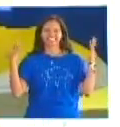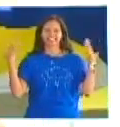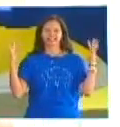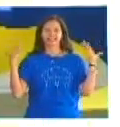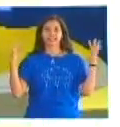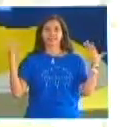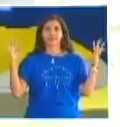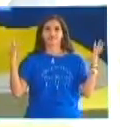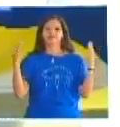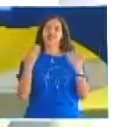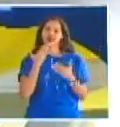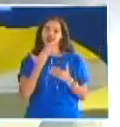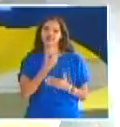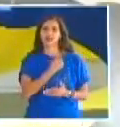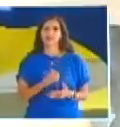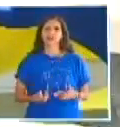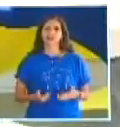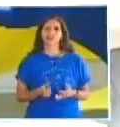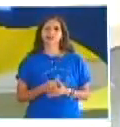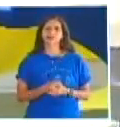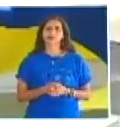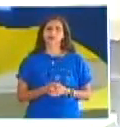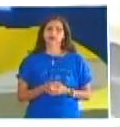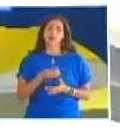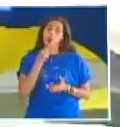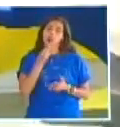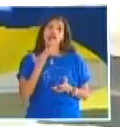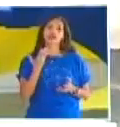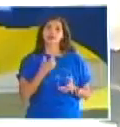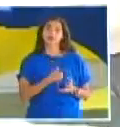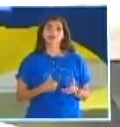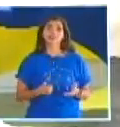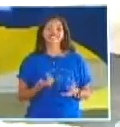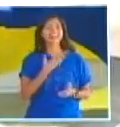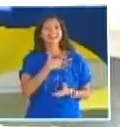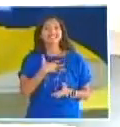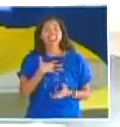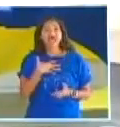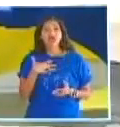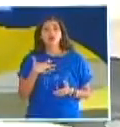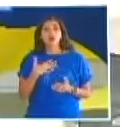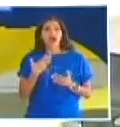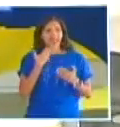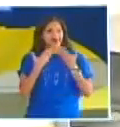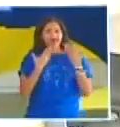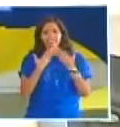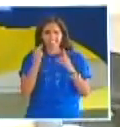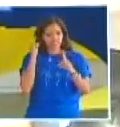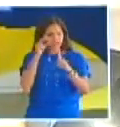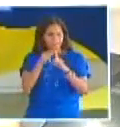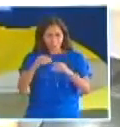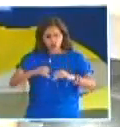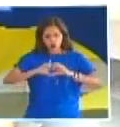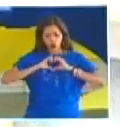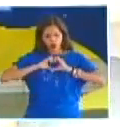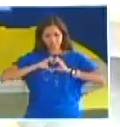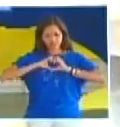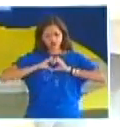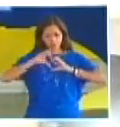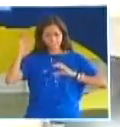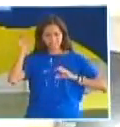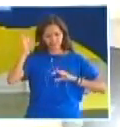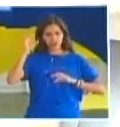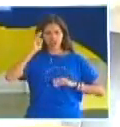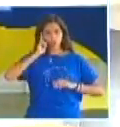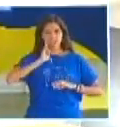Gracias, presidente. Bueno, presidente, quiero agradecerle desde mi corazón patriota, desde mi corazón